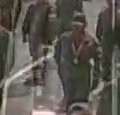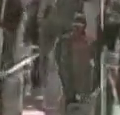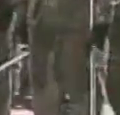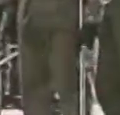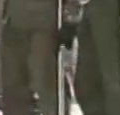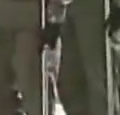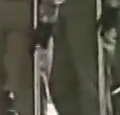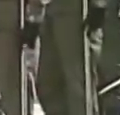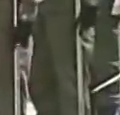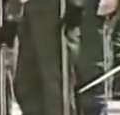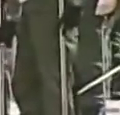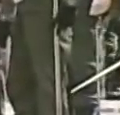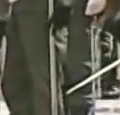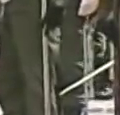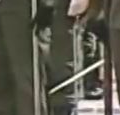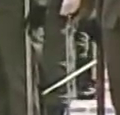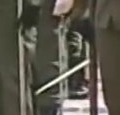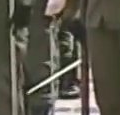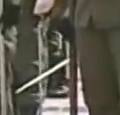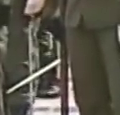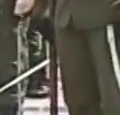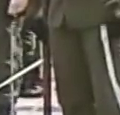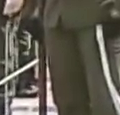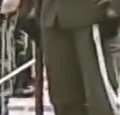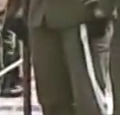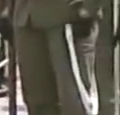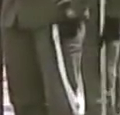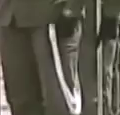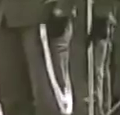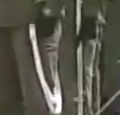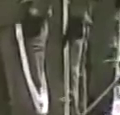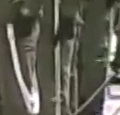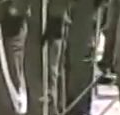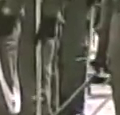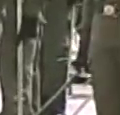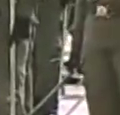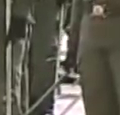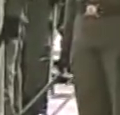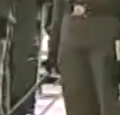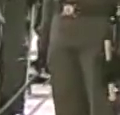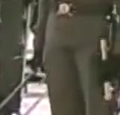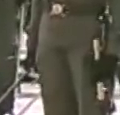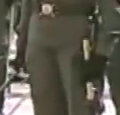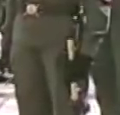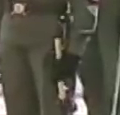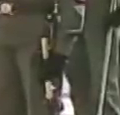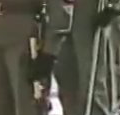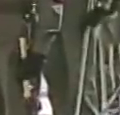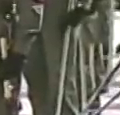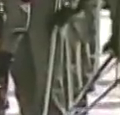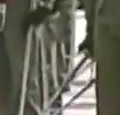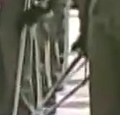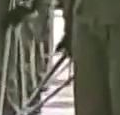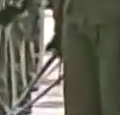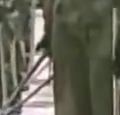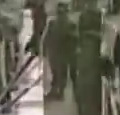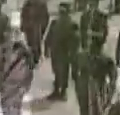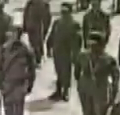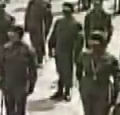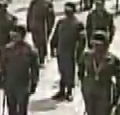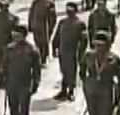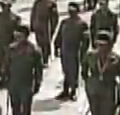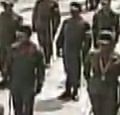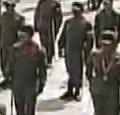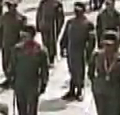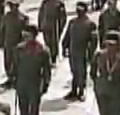castrense que se consolida en lo moral y en el espíritu. Es importante, querido, también resaltar. Vamos a escuchar de inmediato.